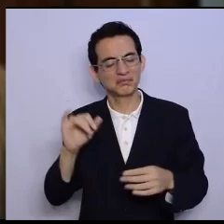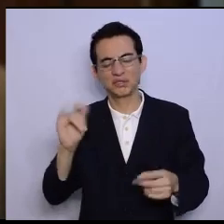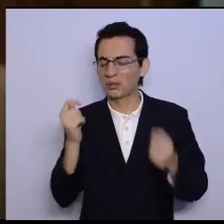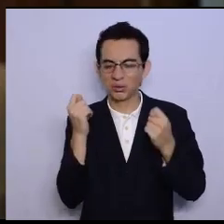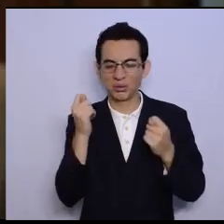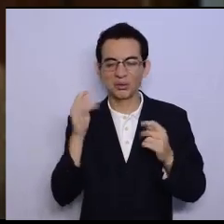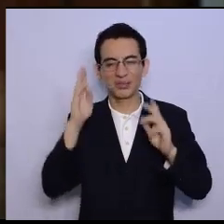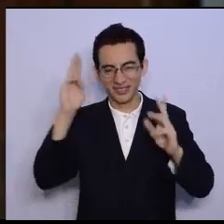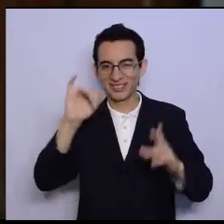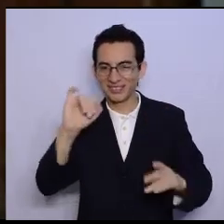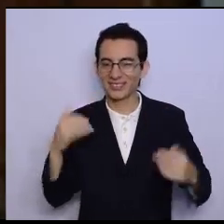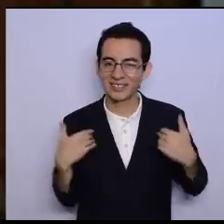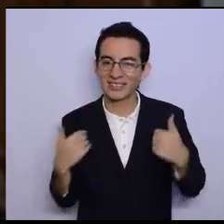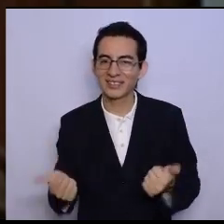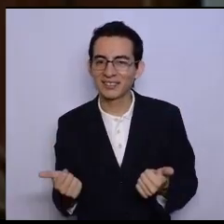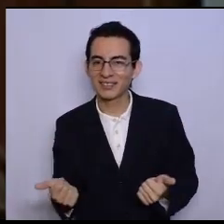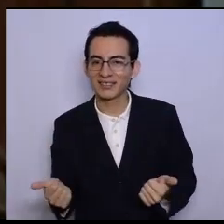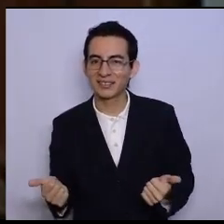¿Me están siguiendo?